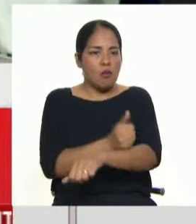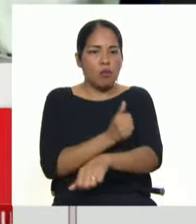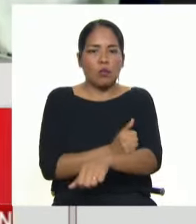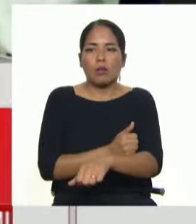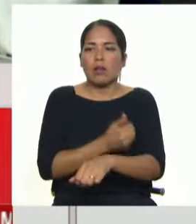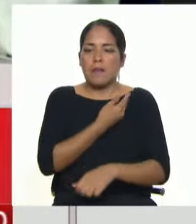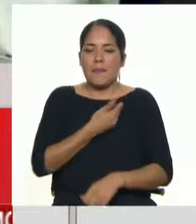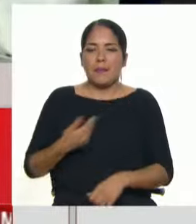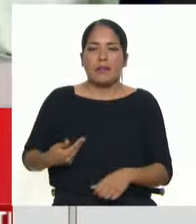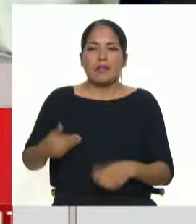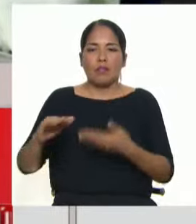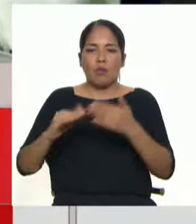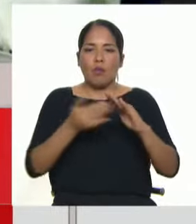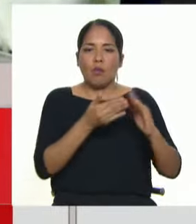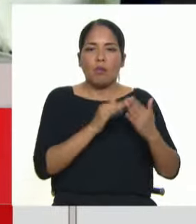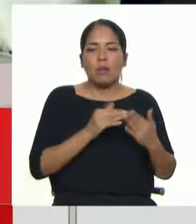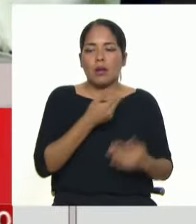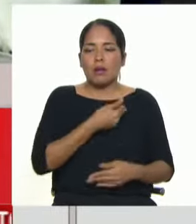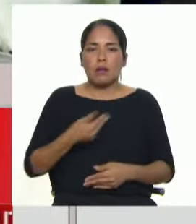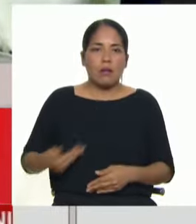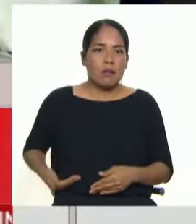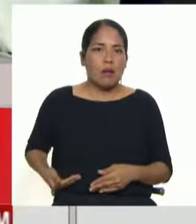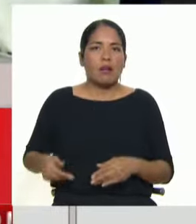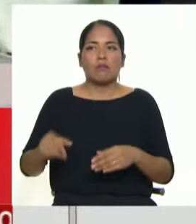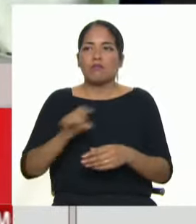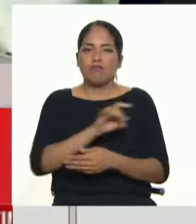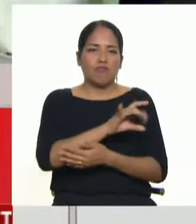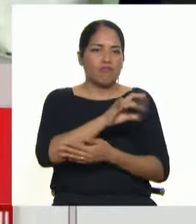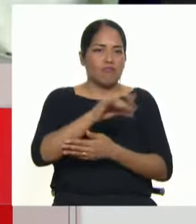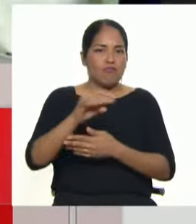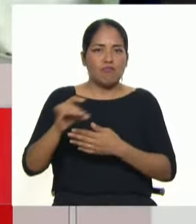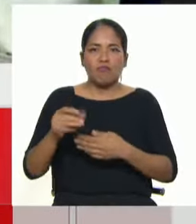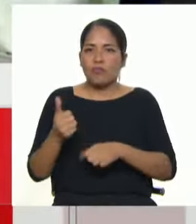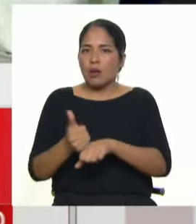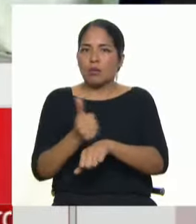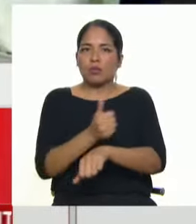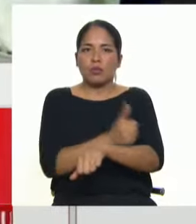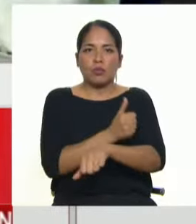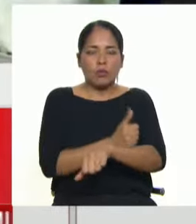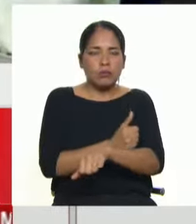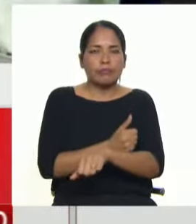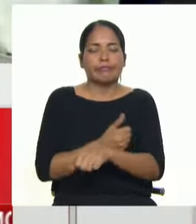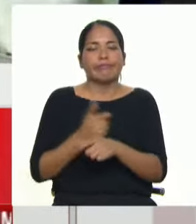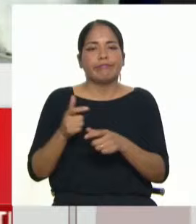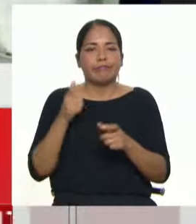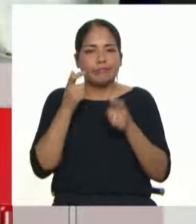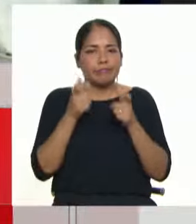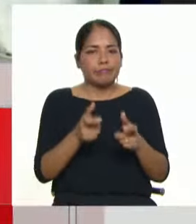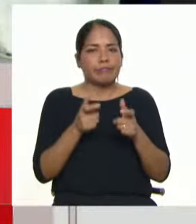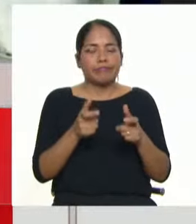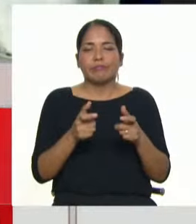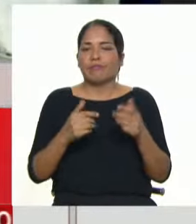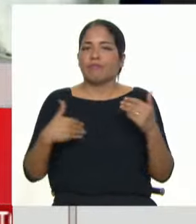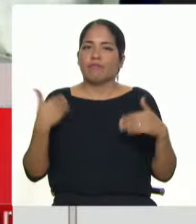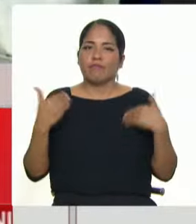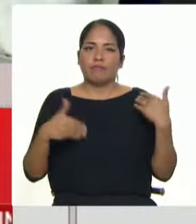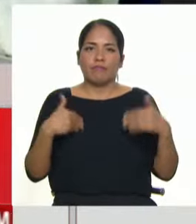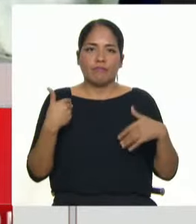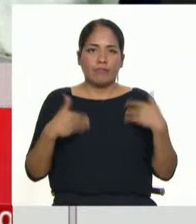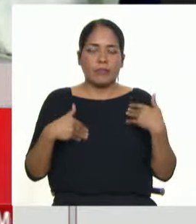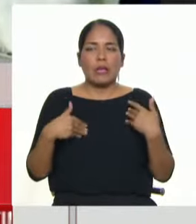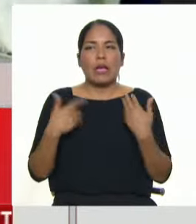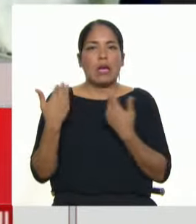de la comunidad, el mismo alcalde del distrito, las demás autoridades como el juez de paz y persona, hemos estado ahí, ¿no? Y